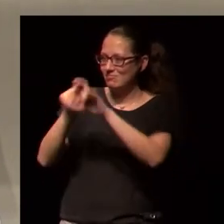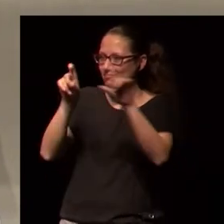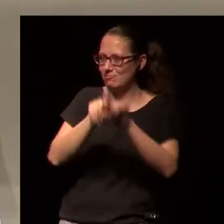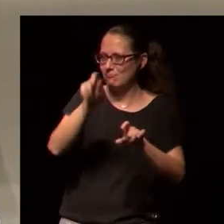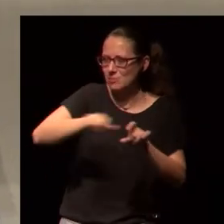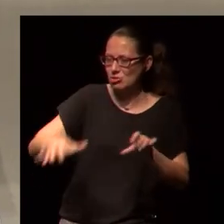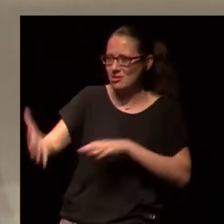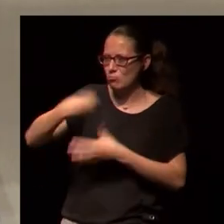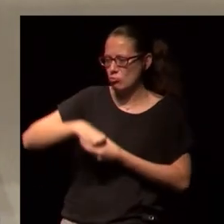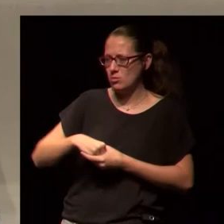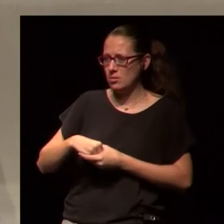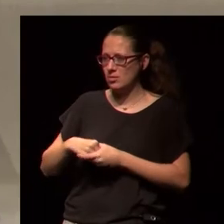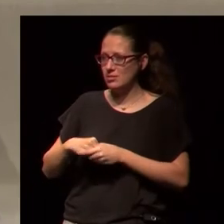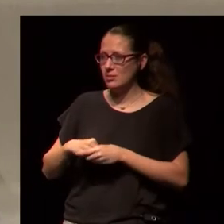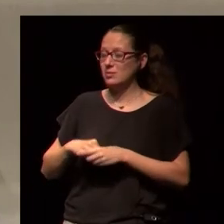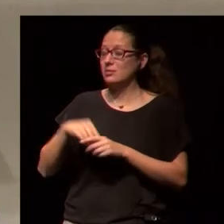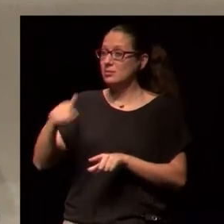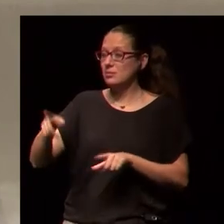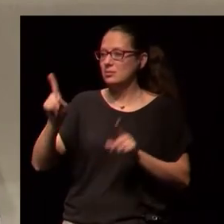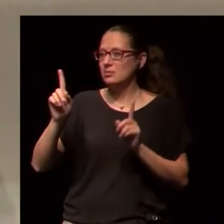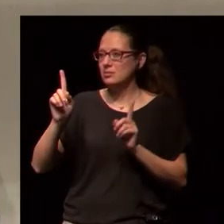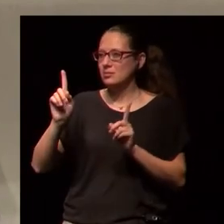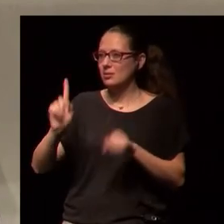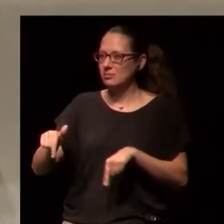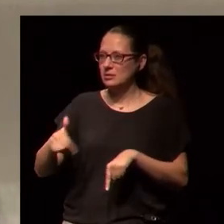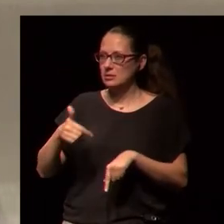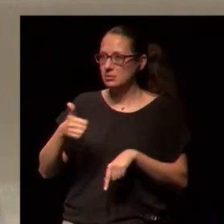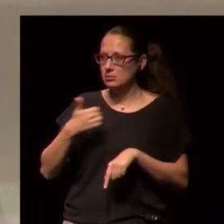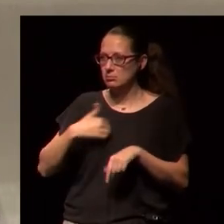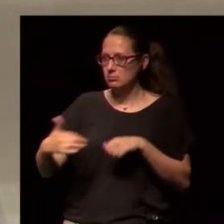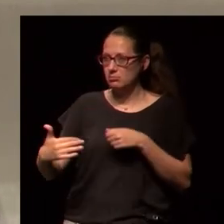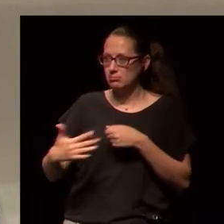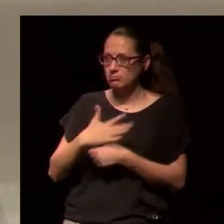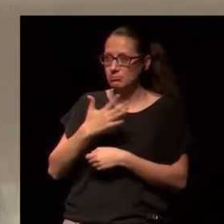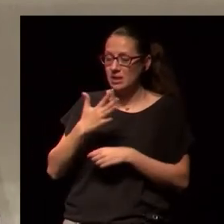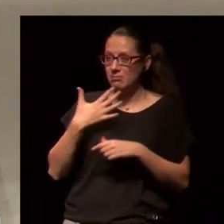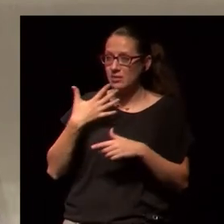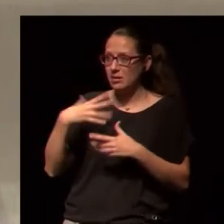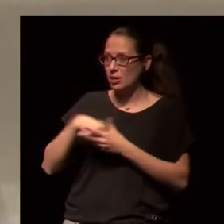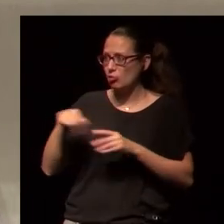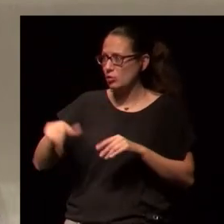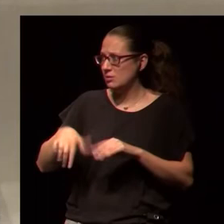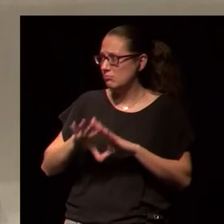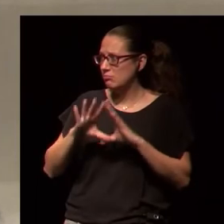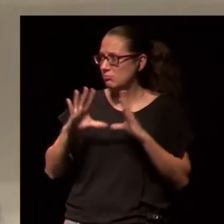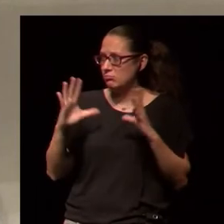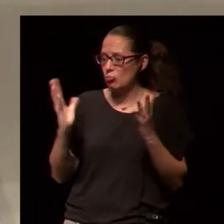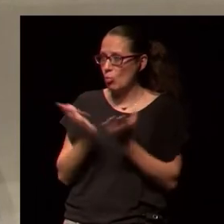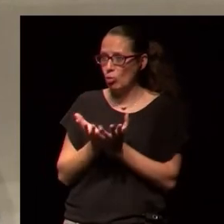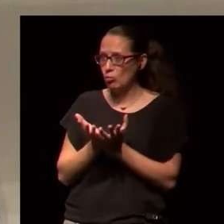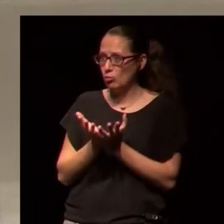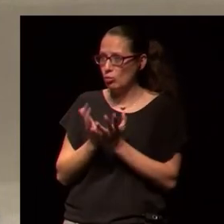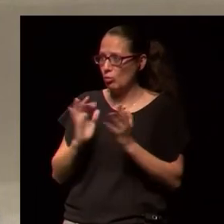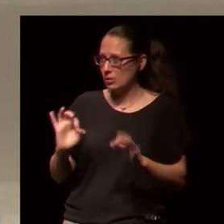determinan. También comprender que forman parte de este hábitat que, en el que vivimos,